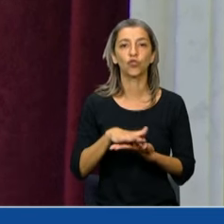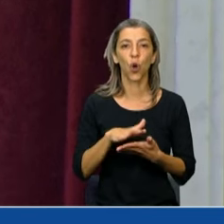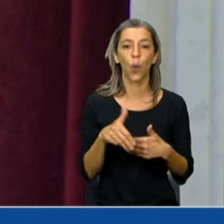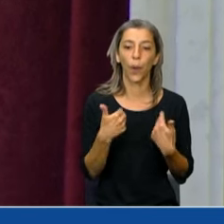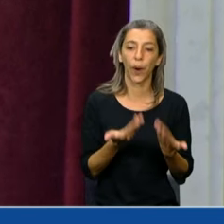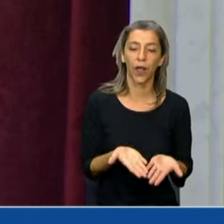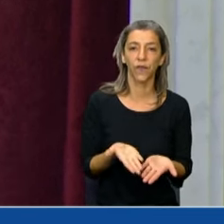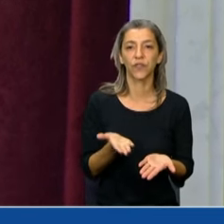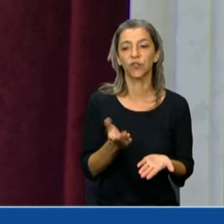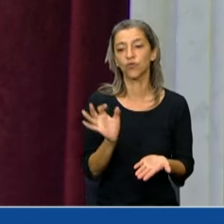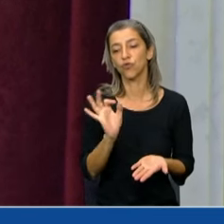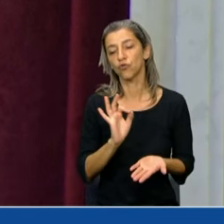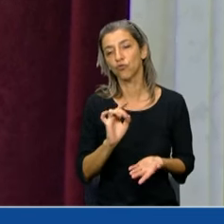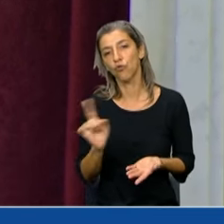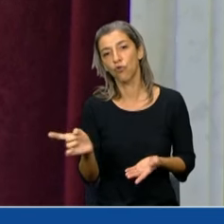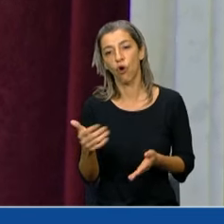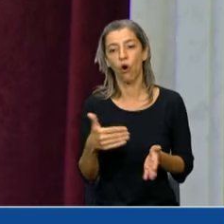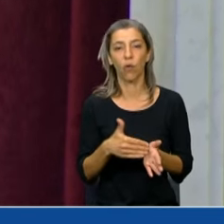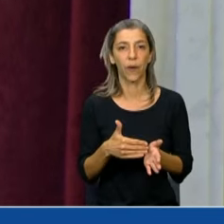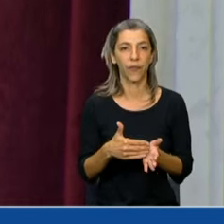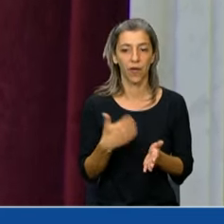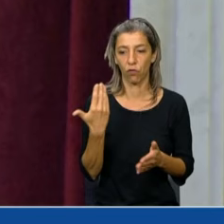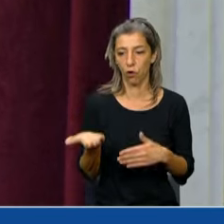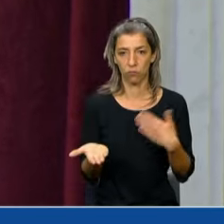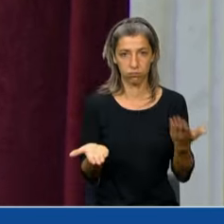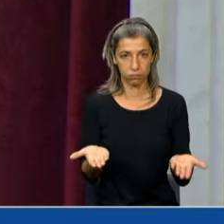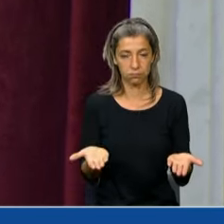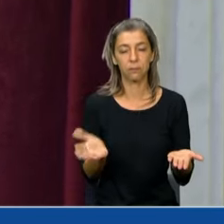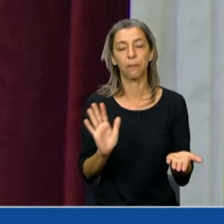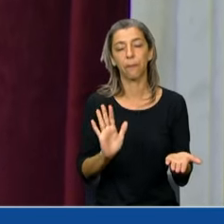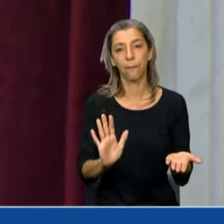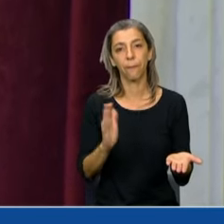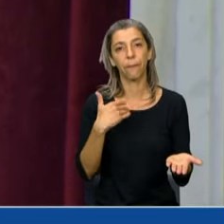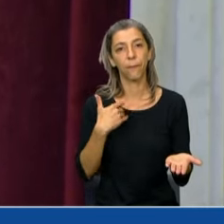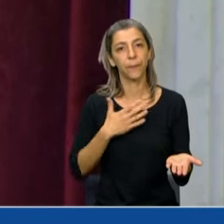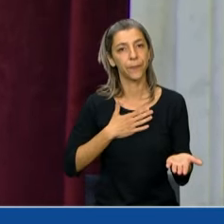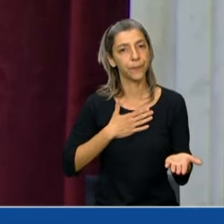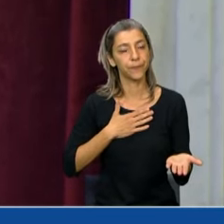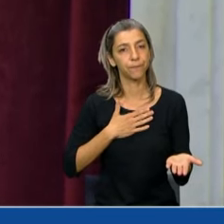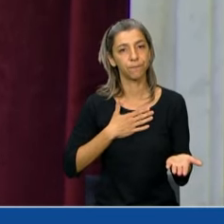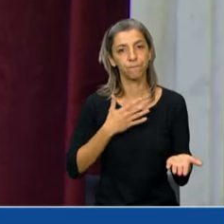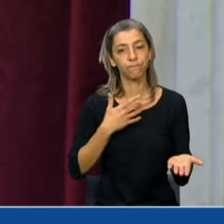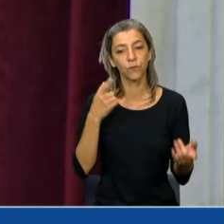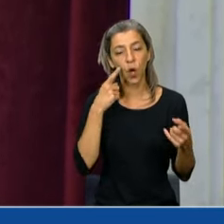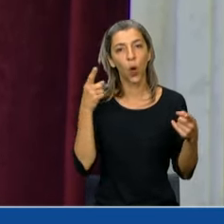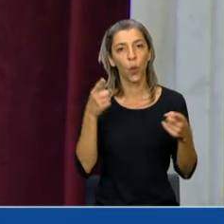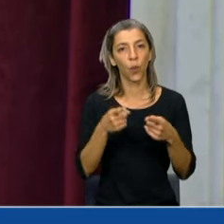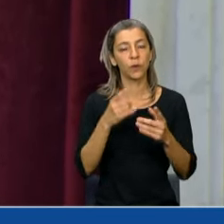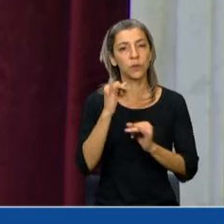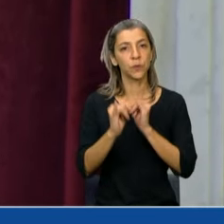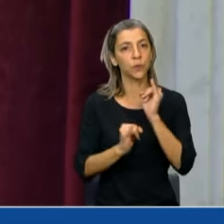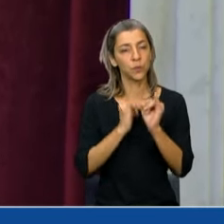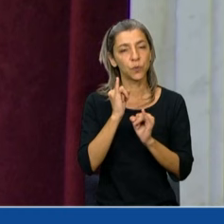no de una otra de las opciones pero sí quería mencionar se mencionó muy por encima